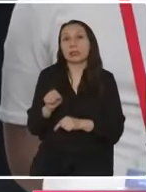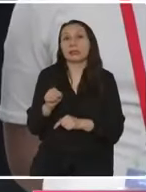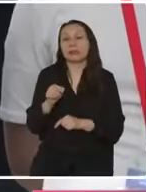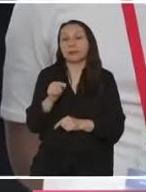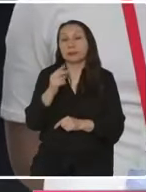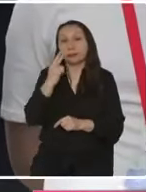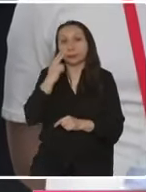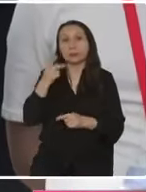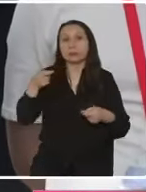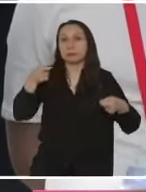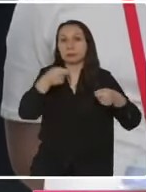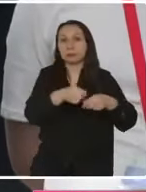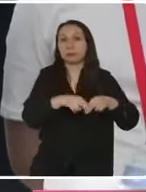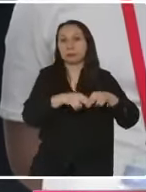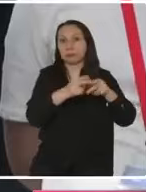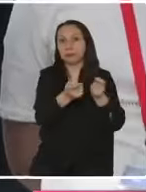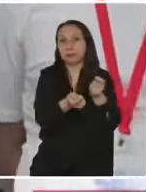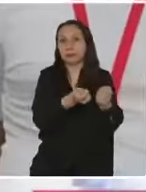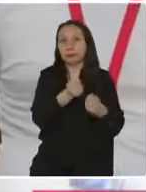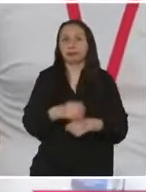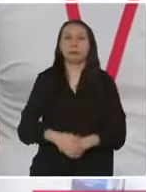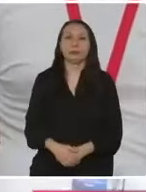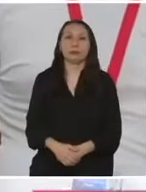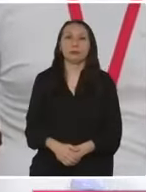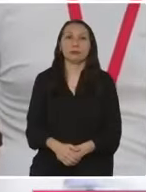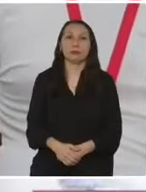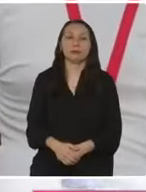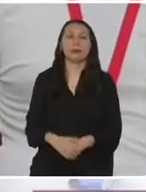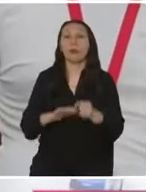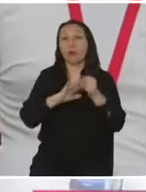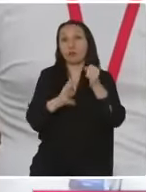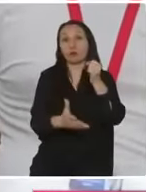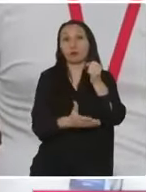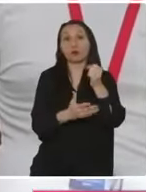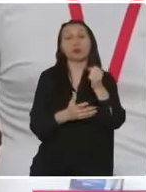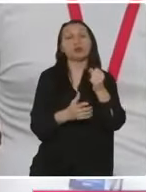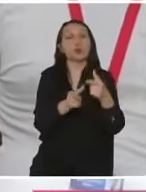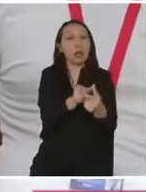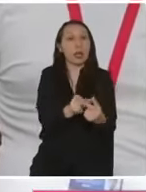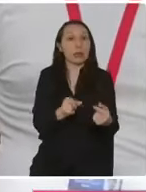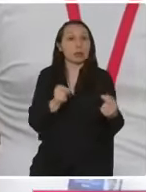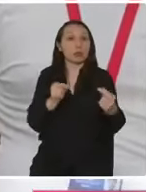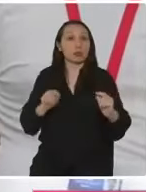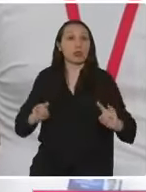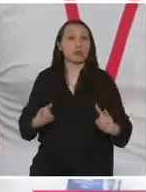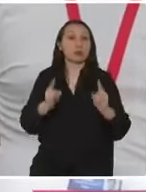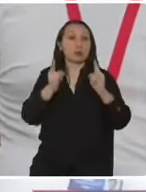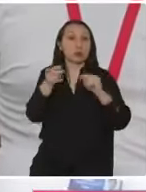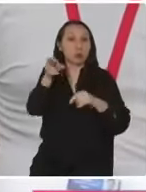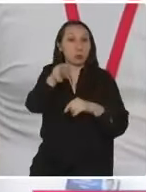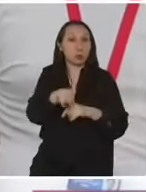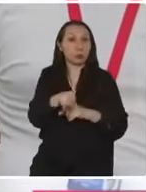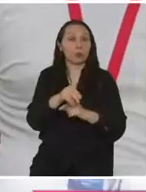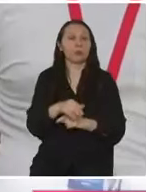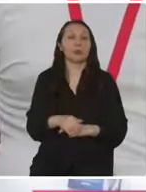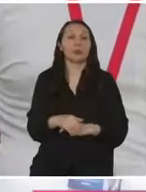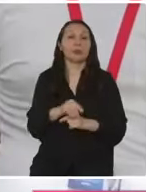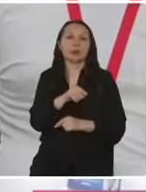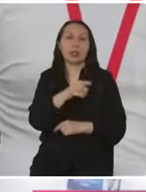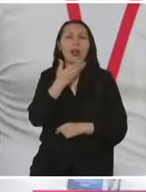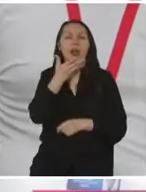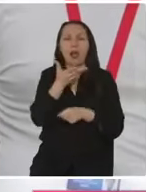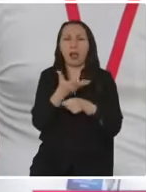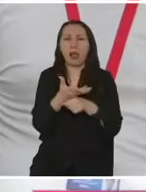está invirtiendo. El Fondo Nacional de Reconstrucción tiene